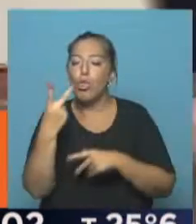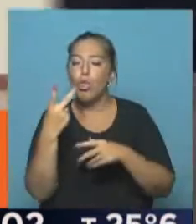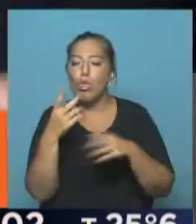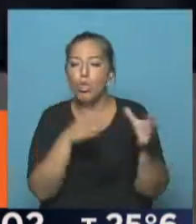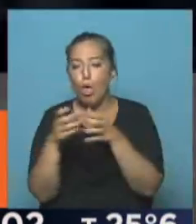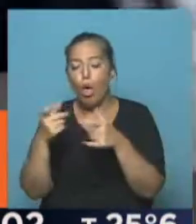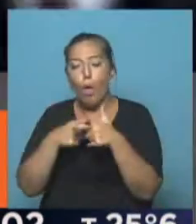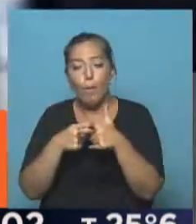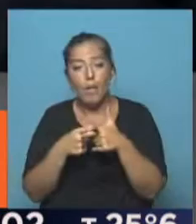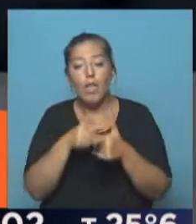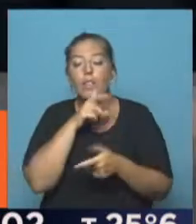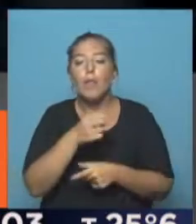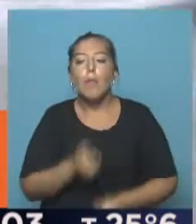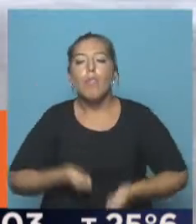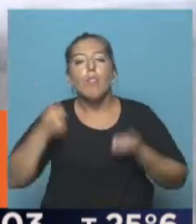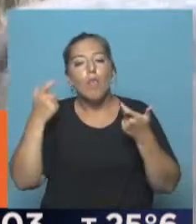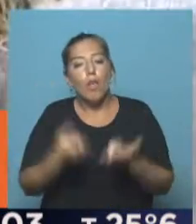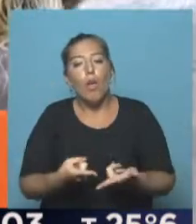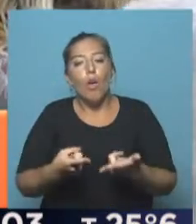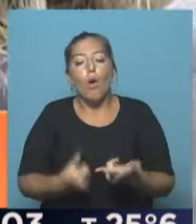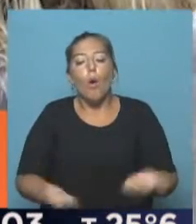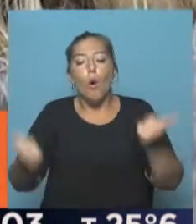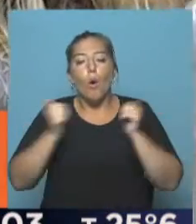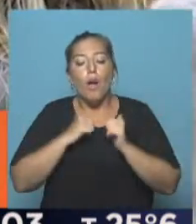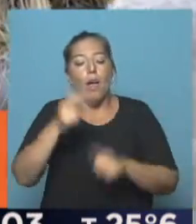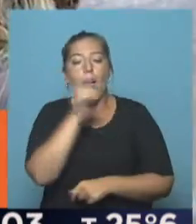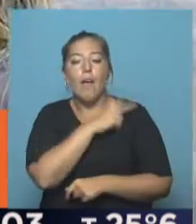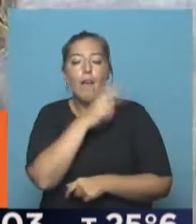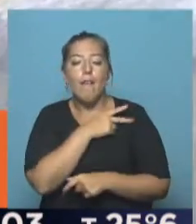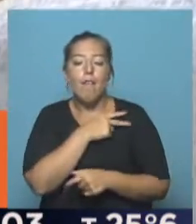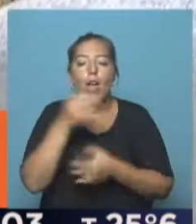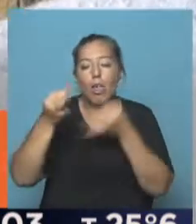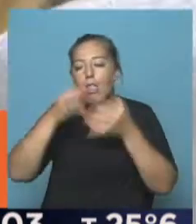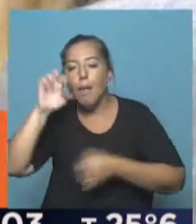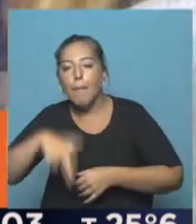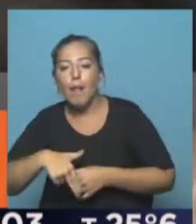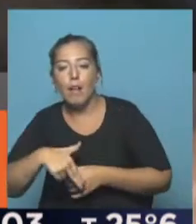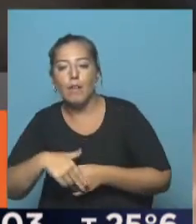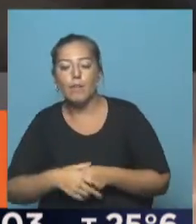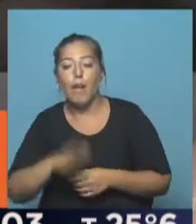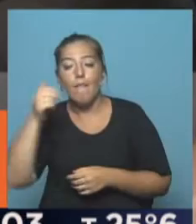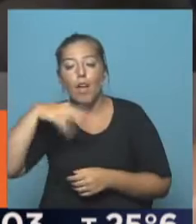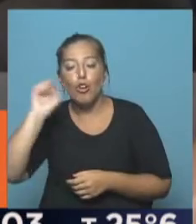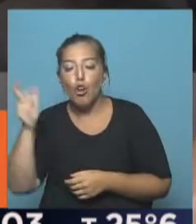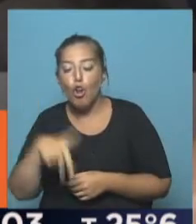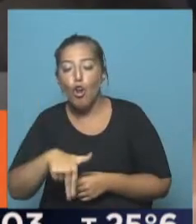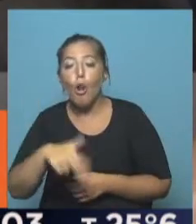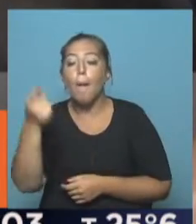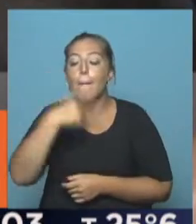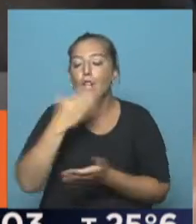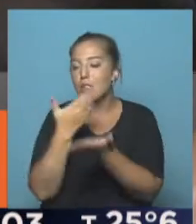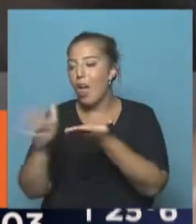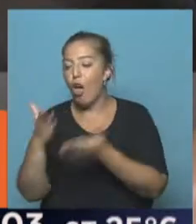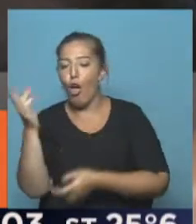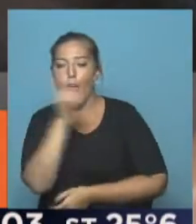que Trump le concedió allí un asiento a su jefe de estrategia, el supremacista blanco Steve Bannon, pero excluyó al jefe